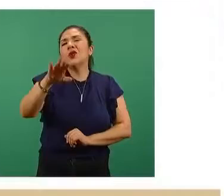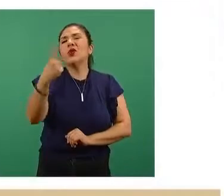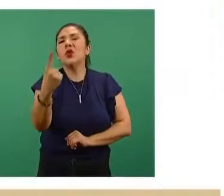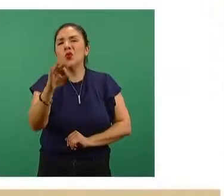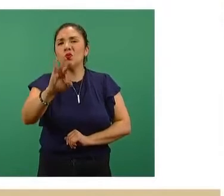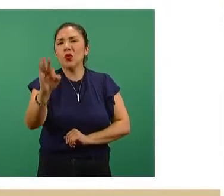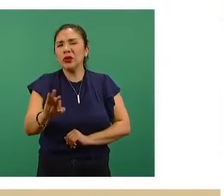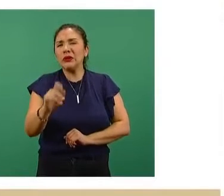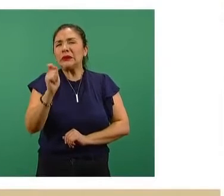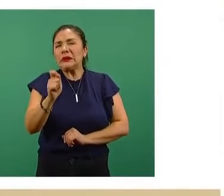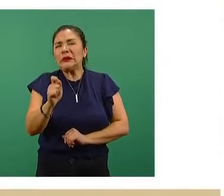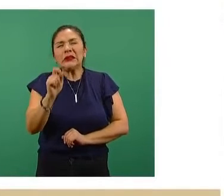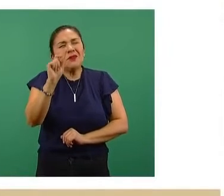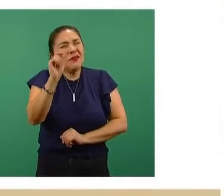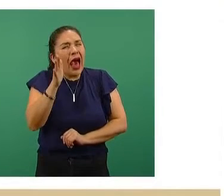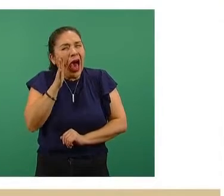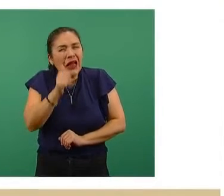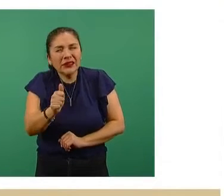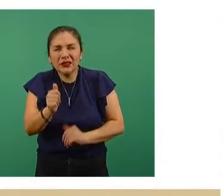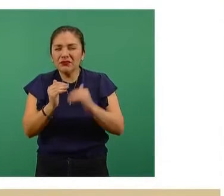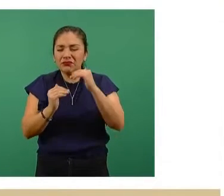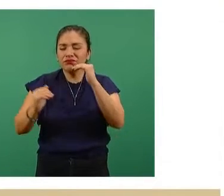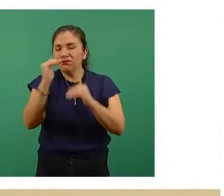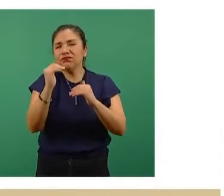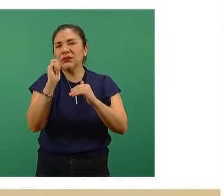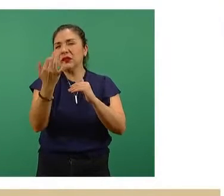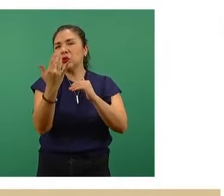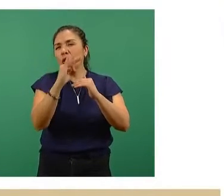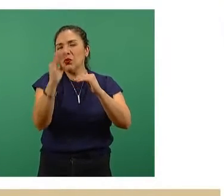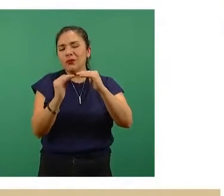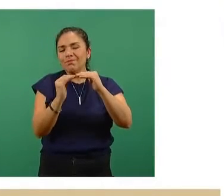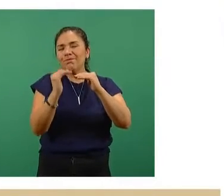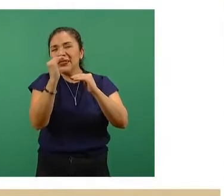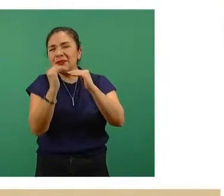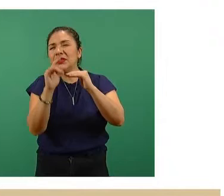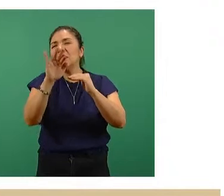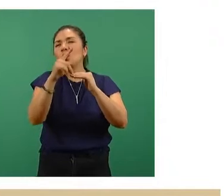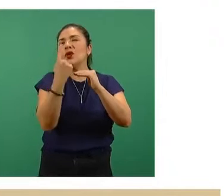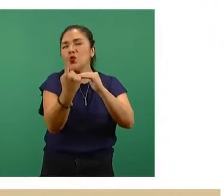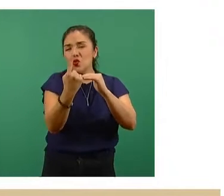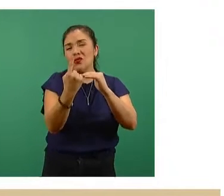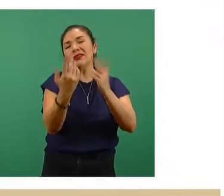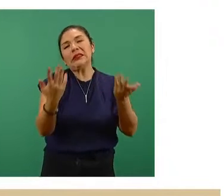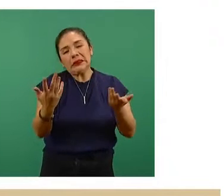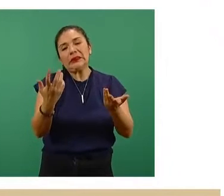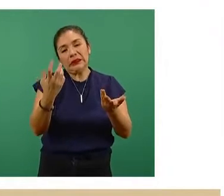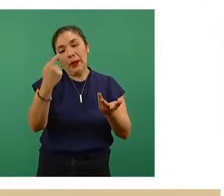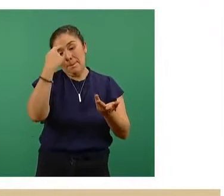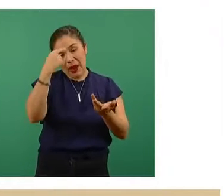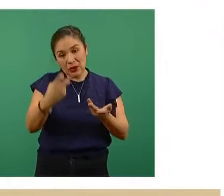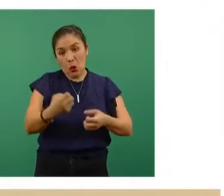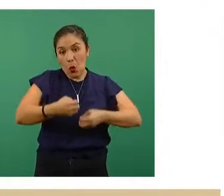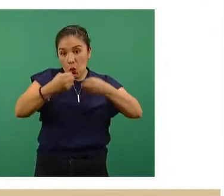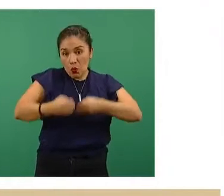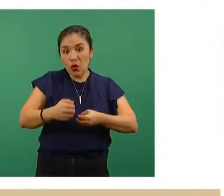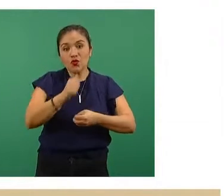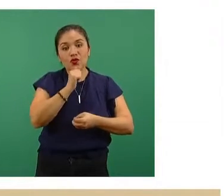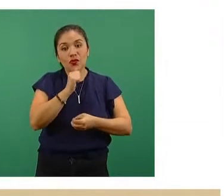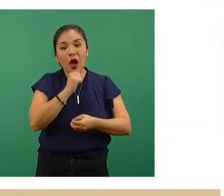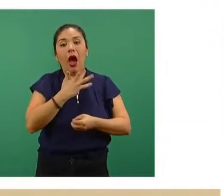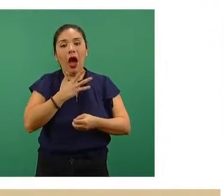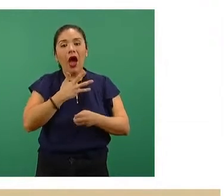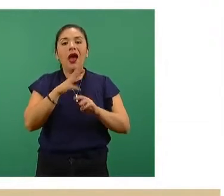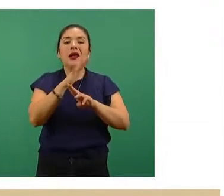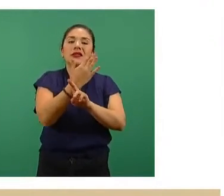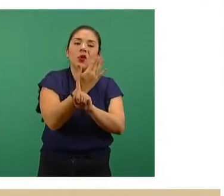51%, es decir, apenas rebasando el rango mínimo de este rango a su vez de ocupación, pues se encuentra